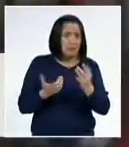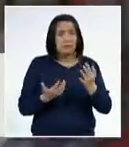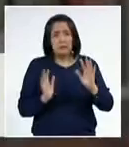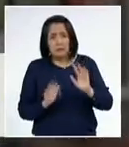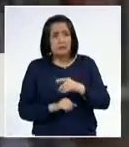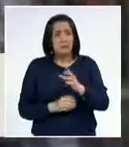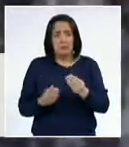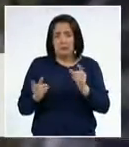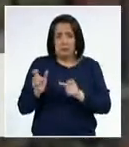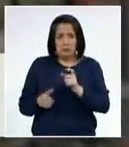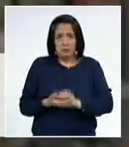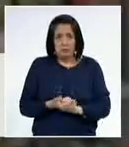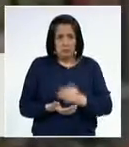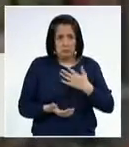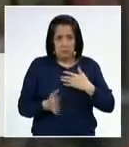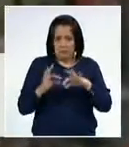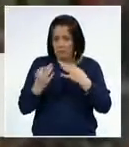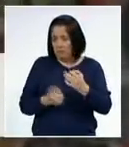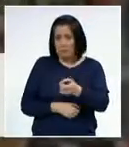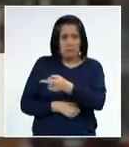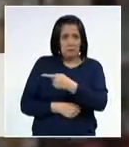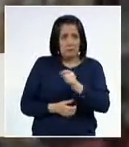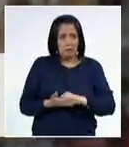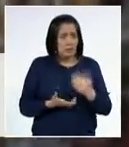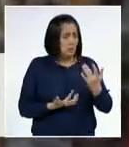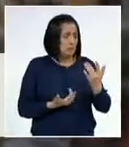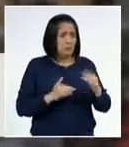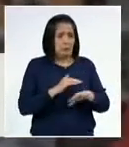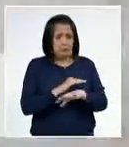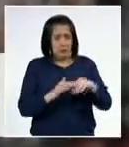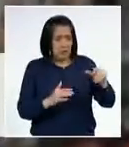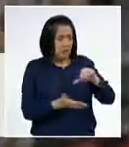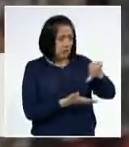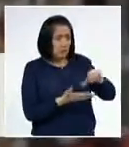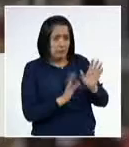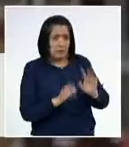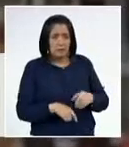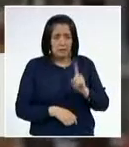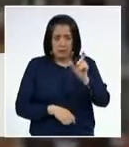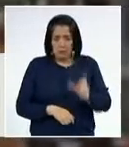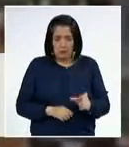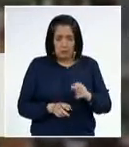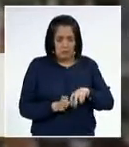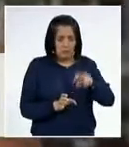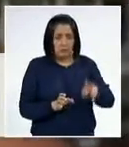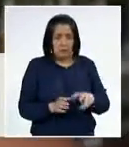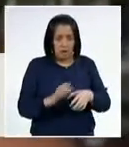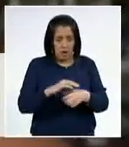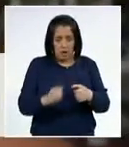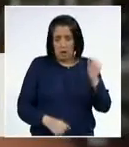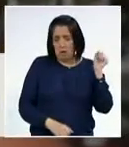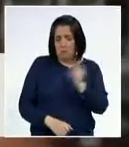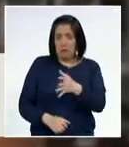que no haya mucha gente, porque mi familia vive acá y esperaba que se vayan de acá del parque. Uno es el que se ha bajado y ya ha tirado el combustible,